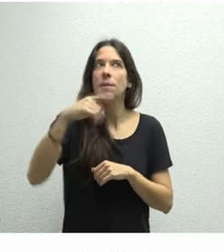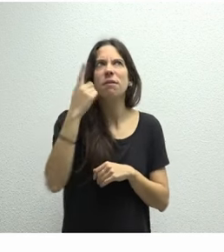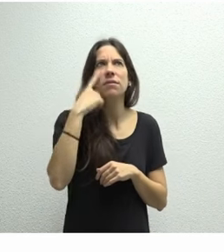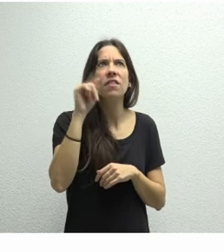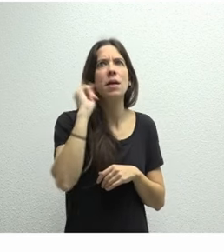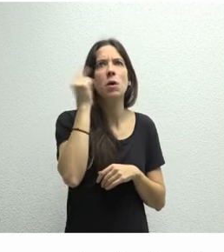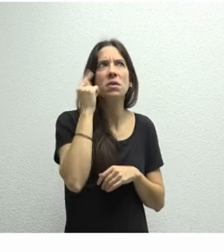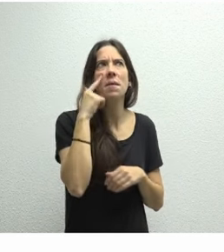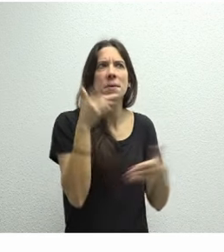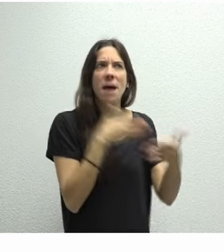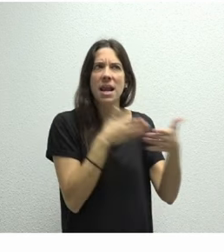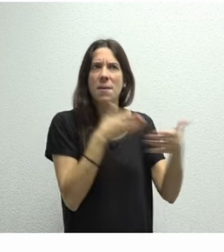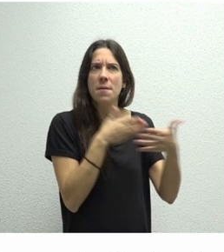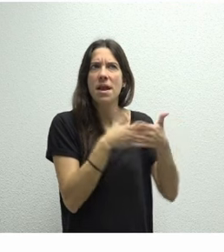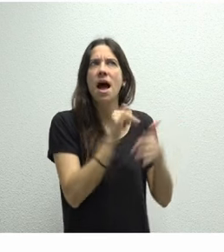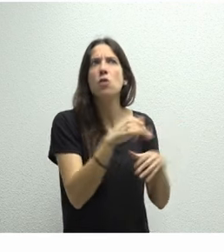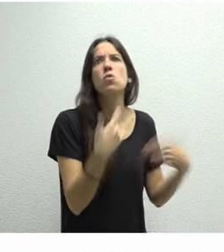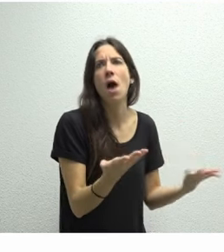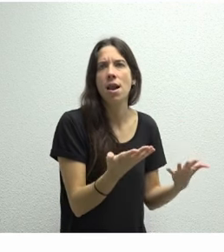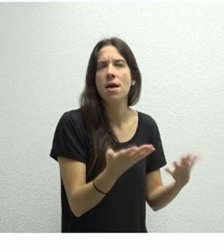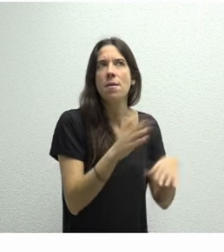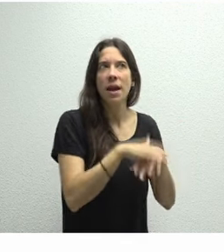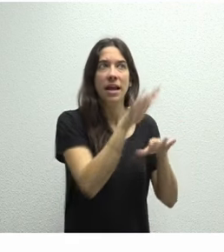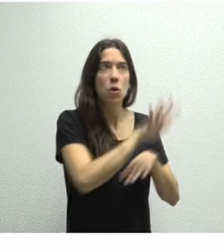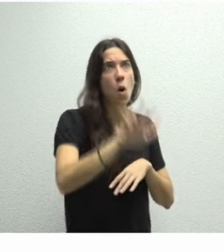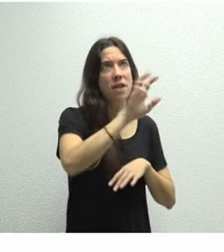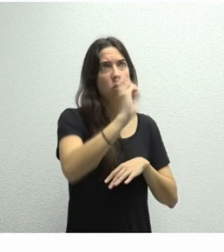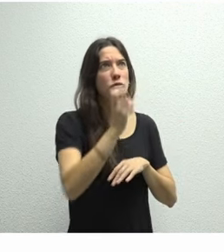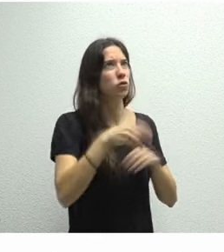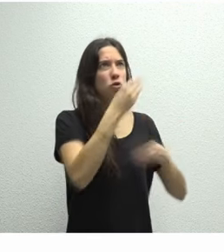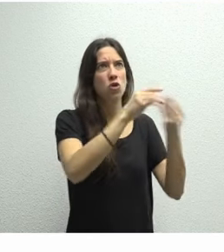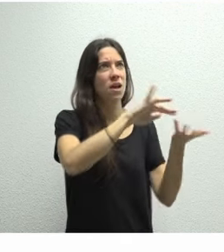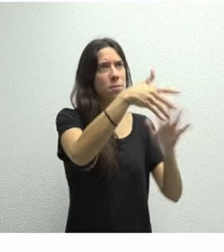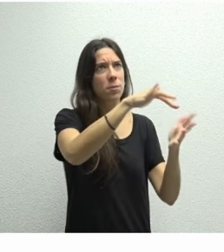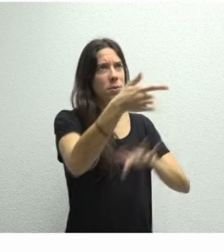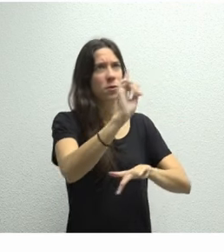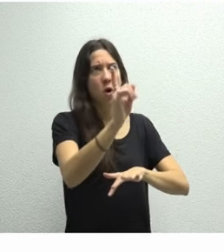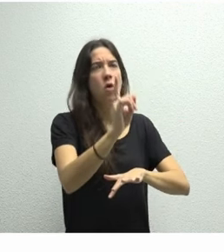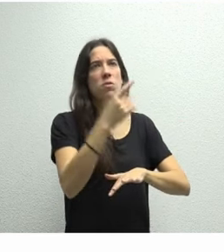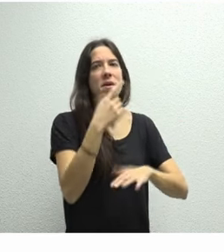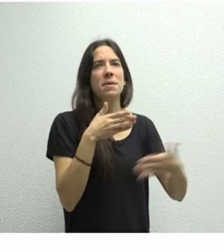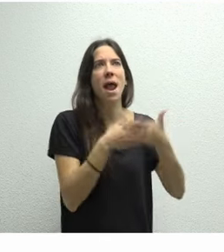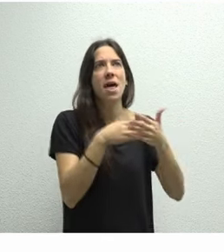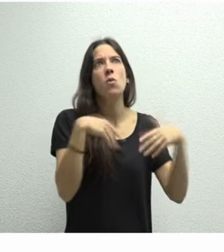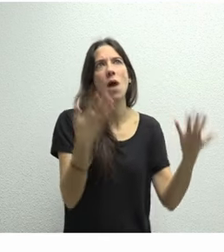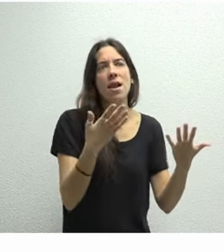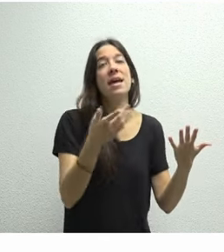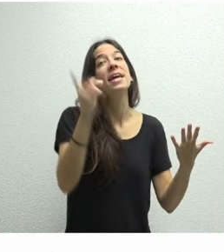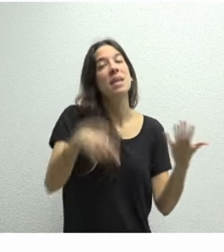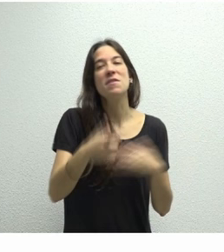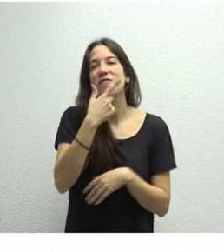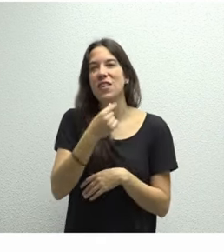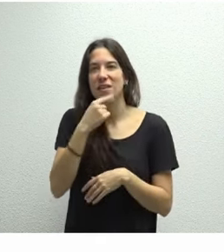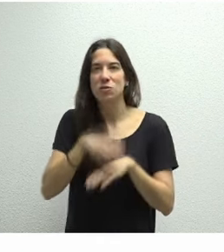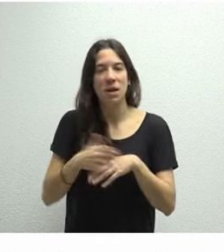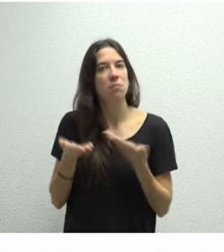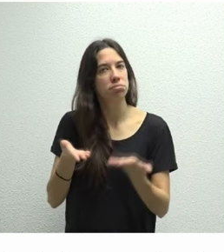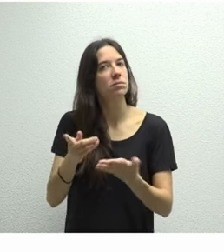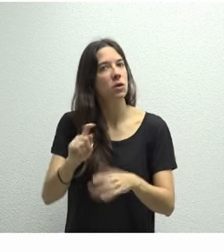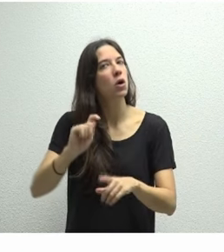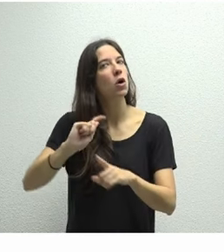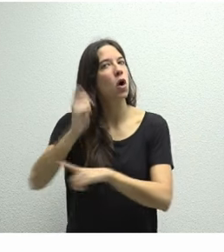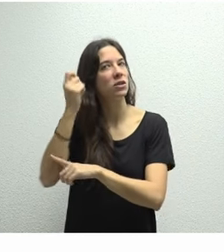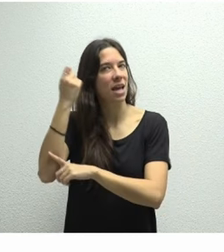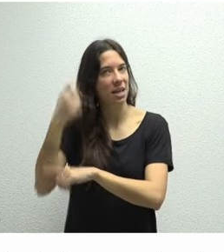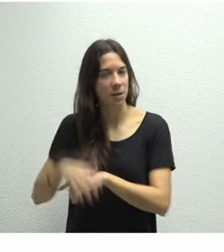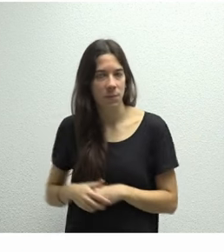impidiendo que eso ocurra en otras zonas Y qué facilitadores están haciendo que eso sea un éxito y en eso Bueno pues os invitamos